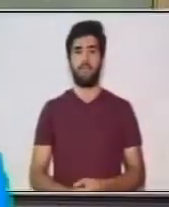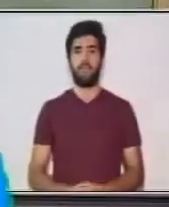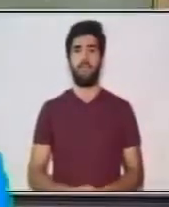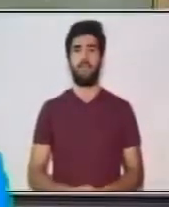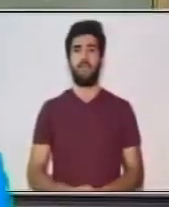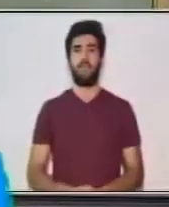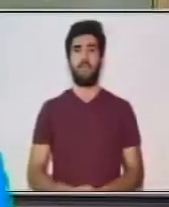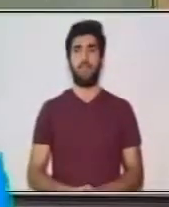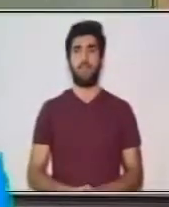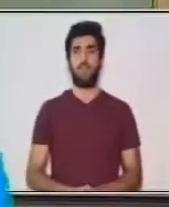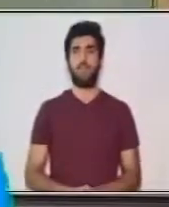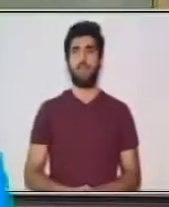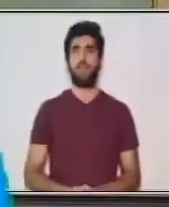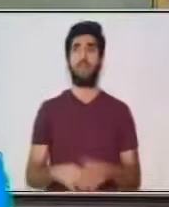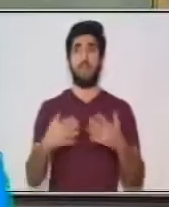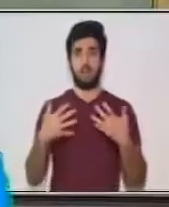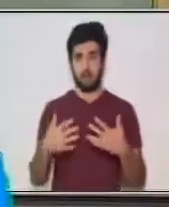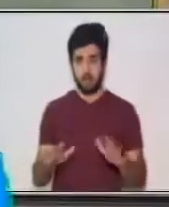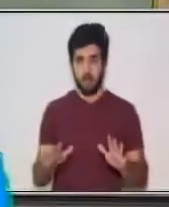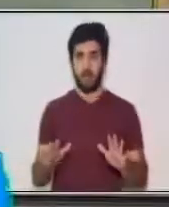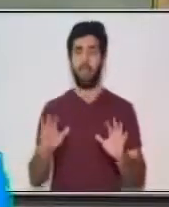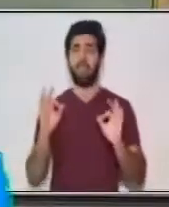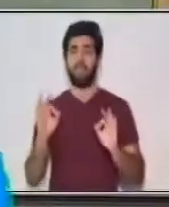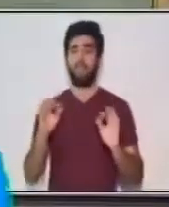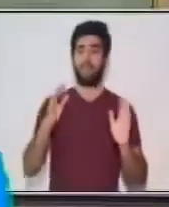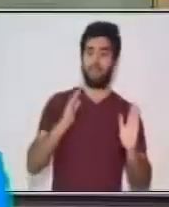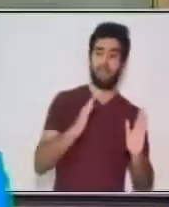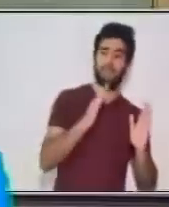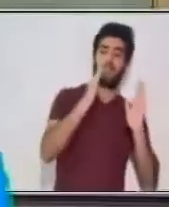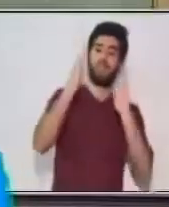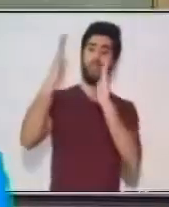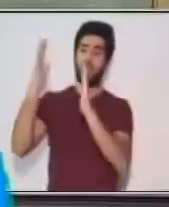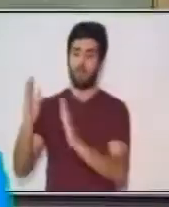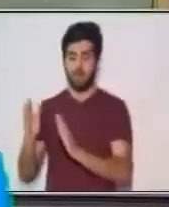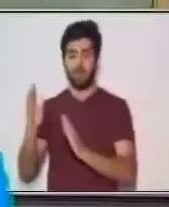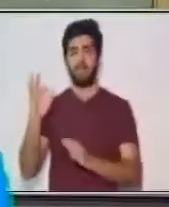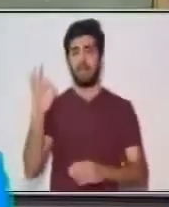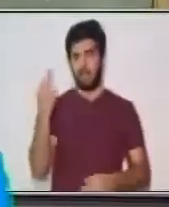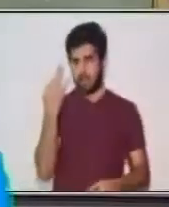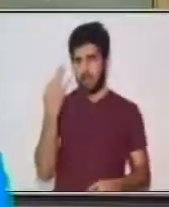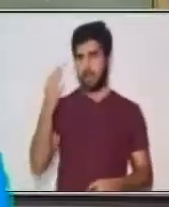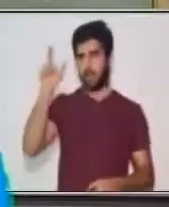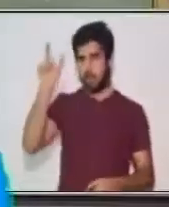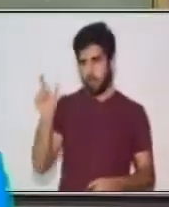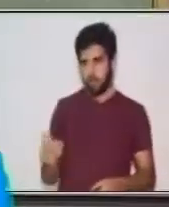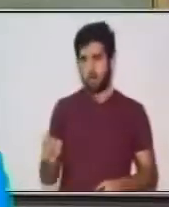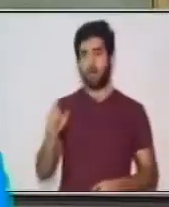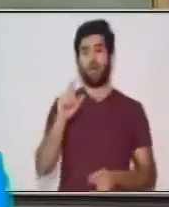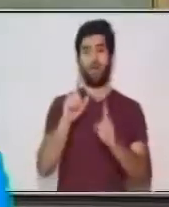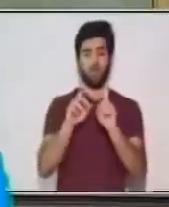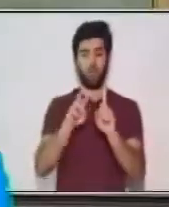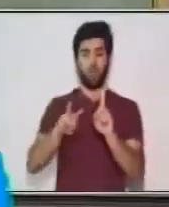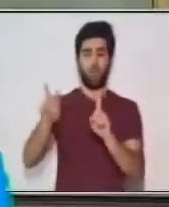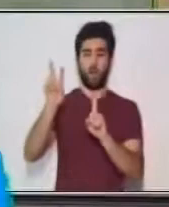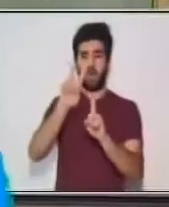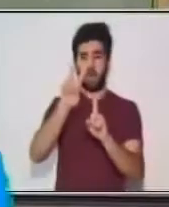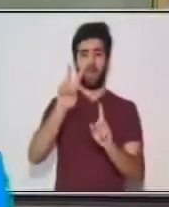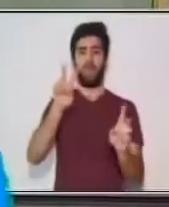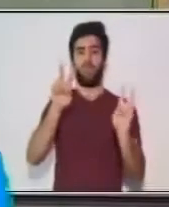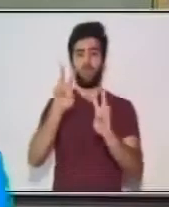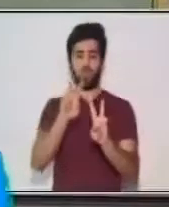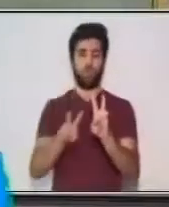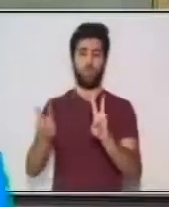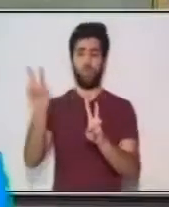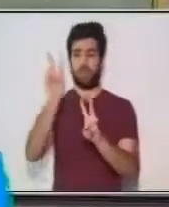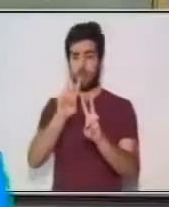9. Y ahora veamos la tercera columna, 1 al cuadrado, 2 al cuadrado,